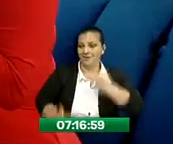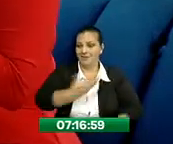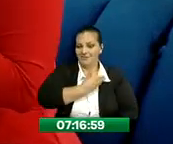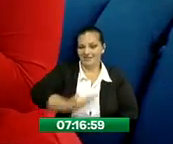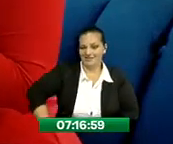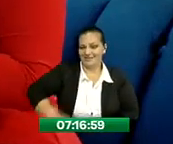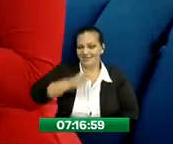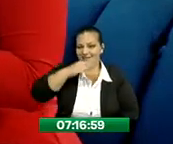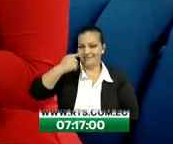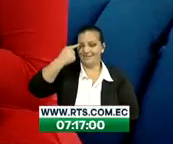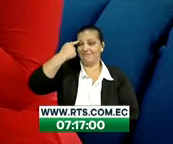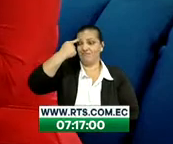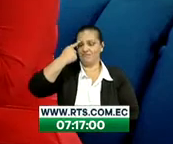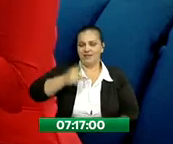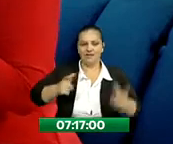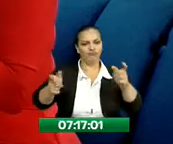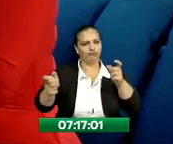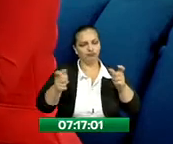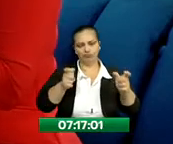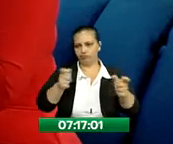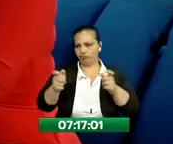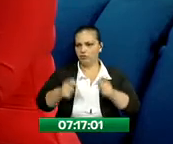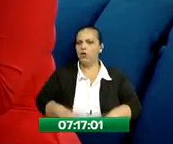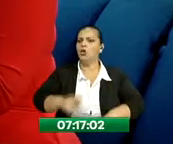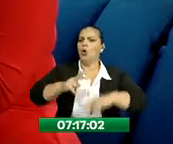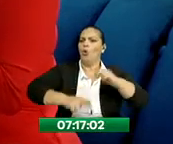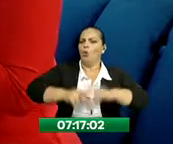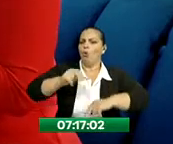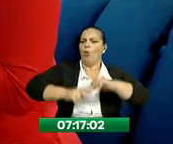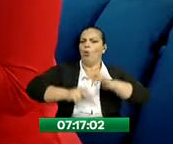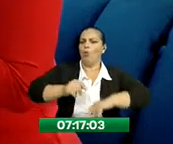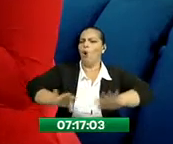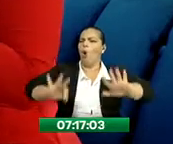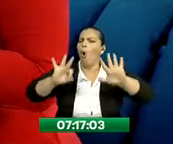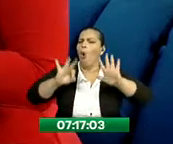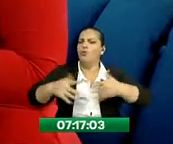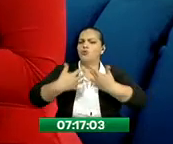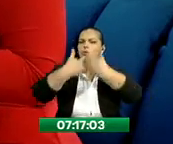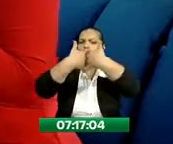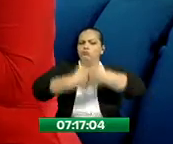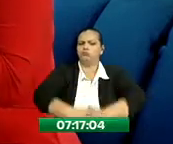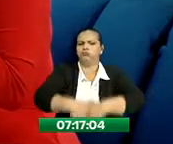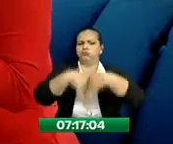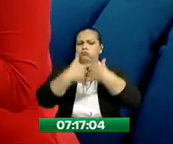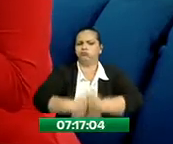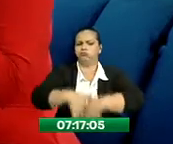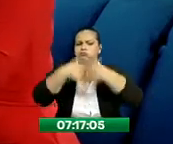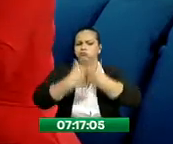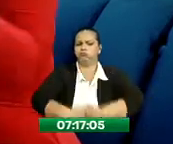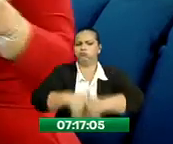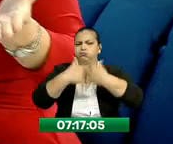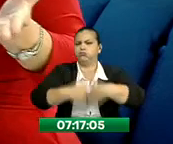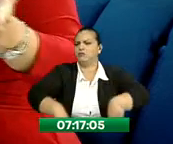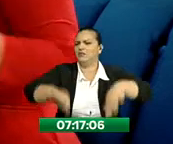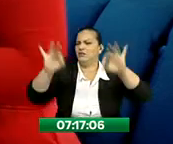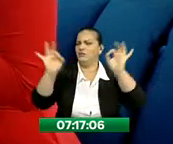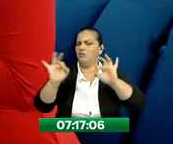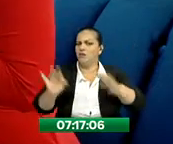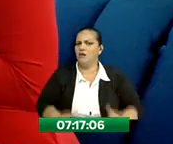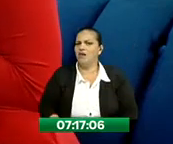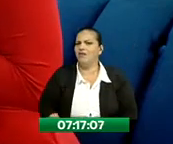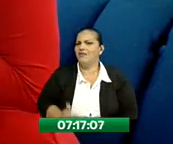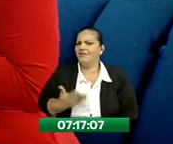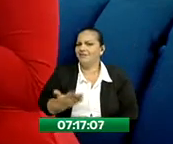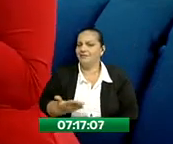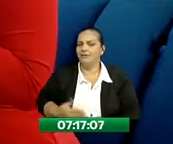seguimos lamentablemente y pese a los esfuerzos y revisiones periódicas que se hacen, teniendo una tarifa que de acuerdo a lo que sostienen